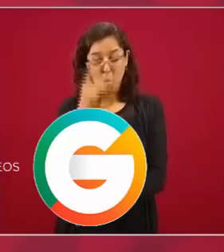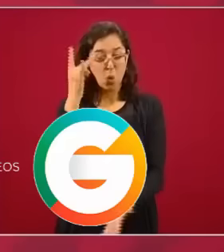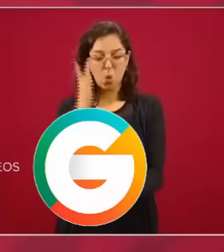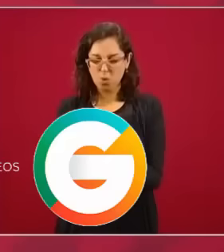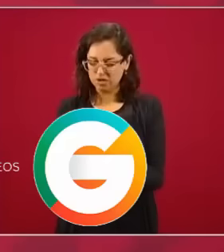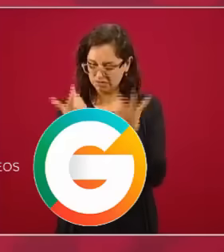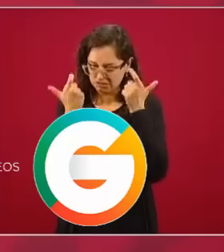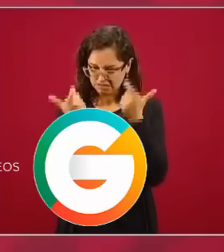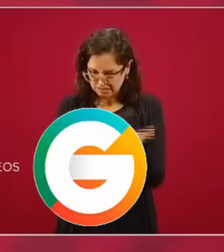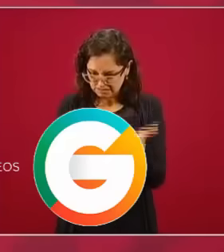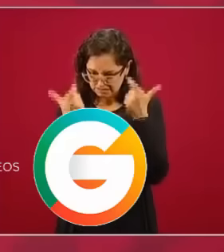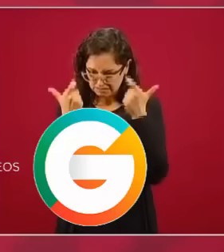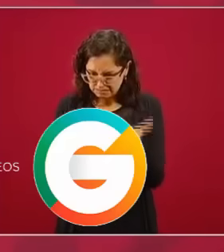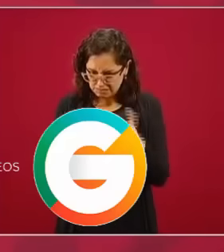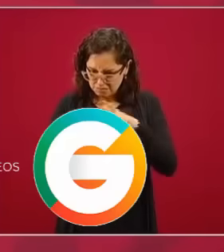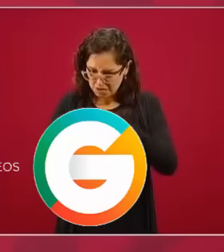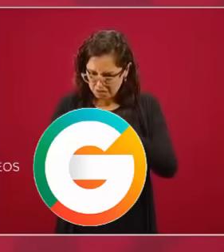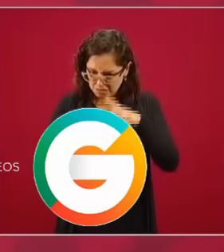por crecer,